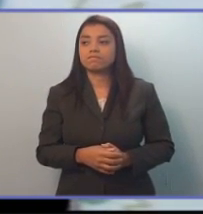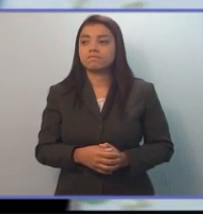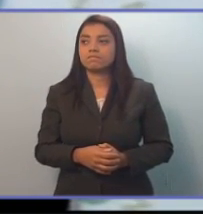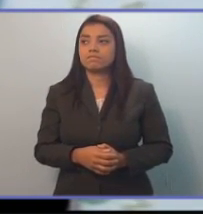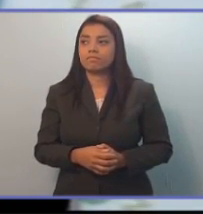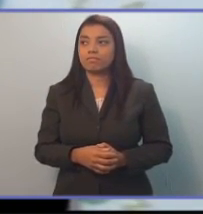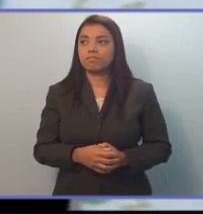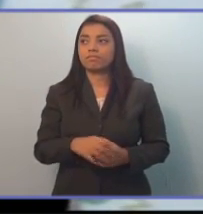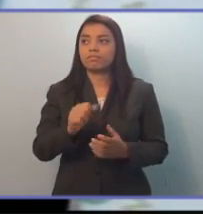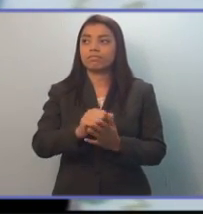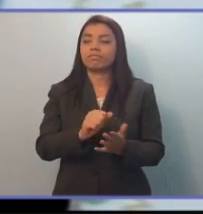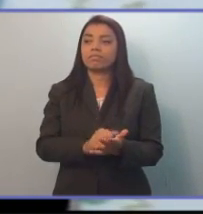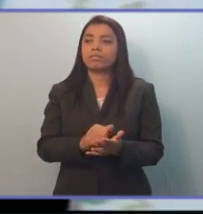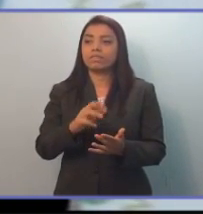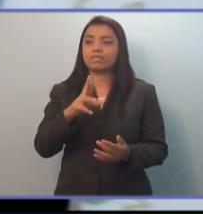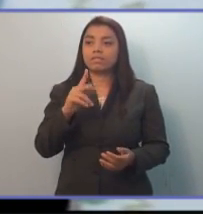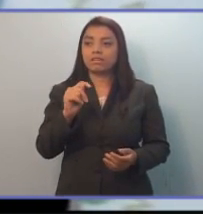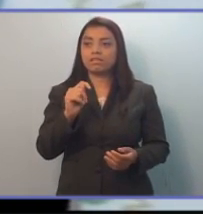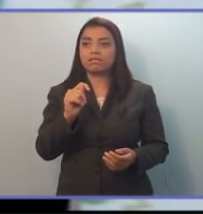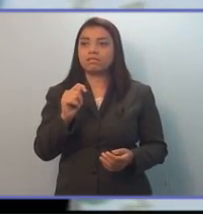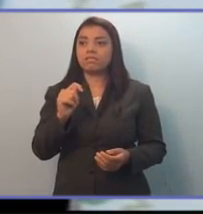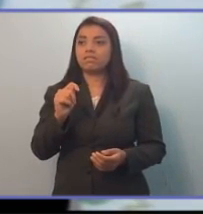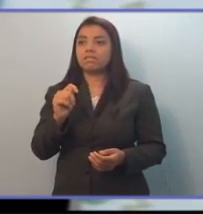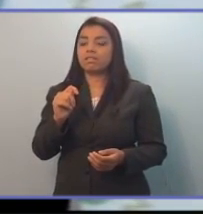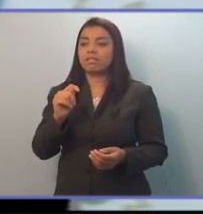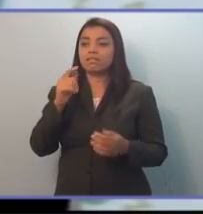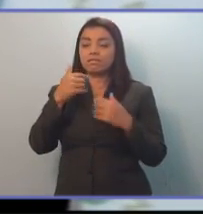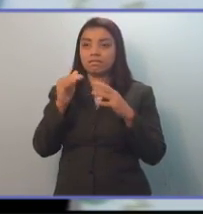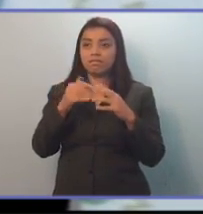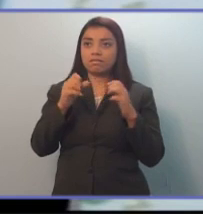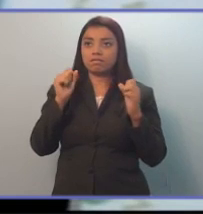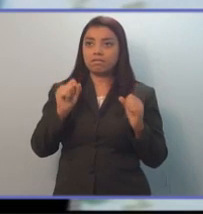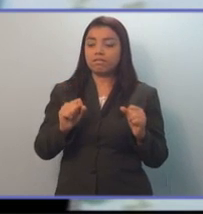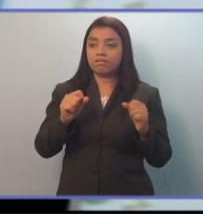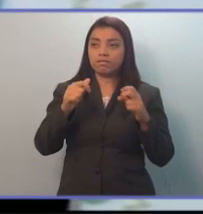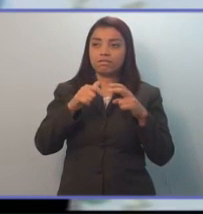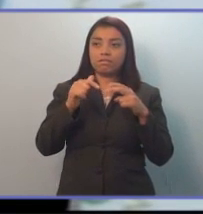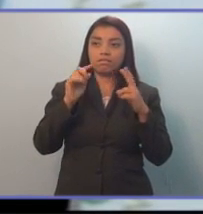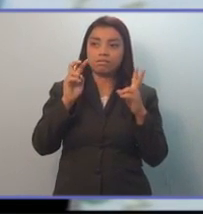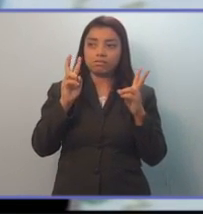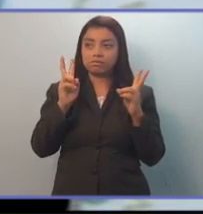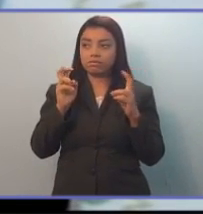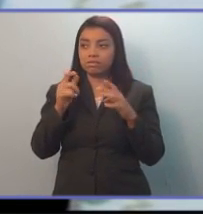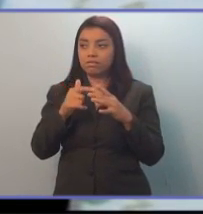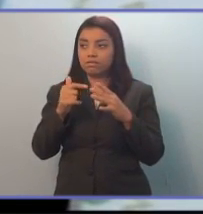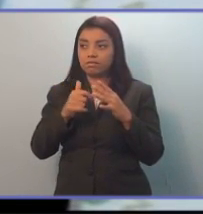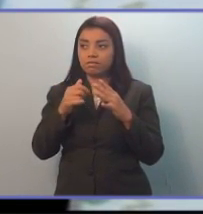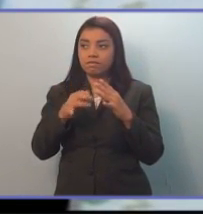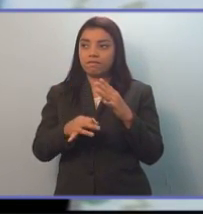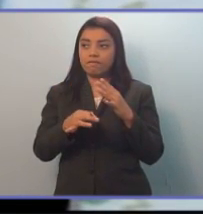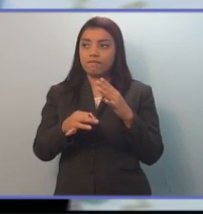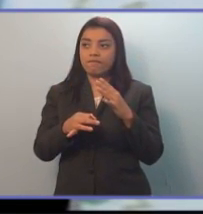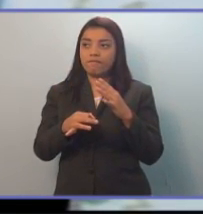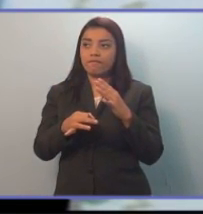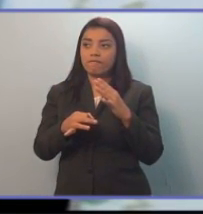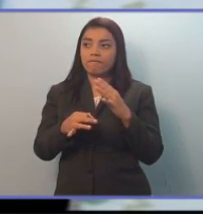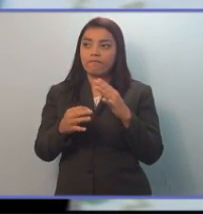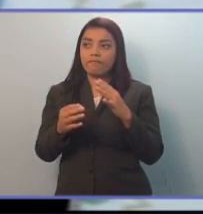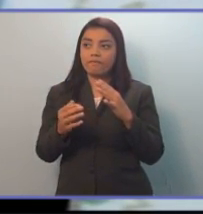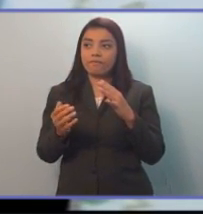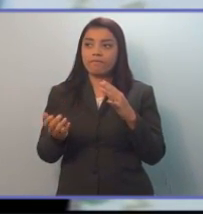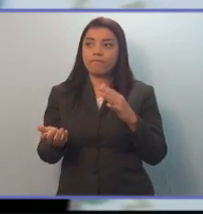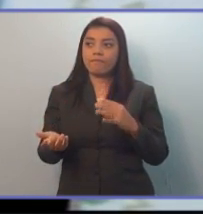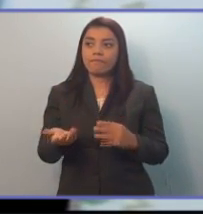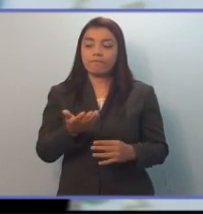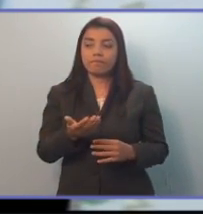Los artículos que regulan o los que conforman esta ley, pues son bien, o sea, digamos,